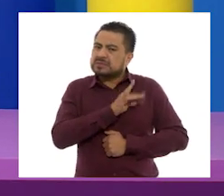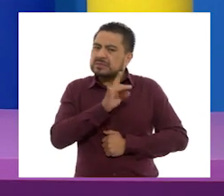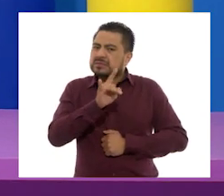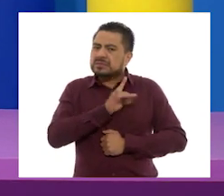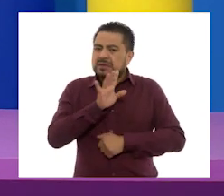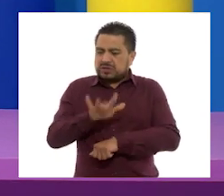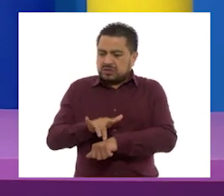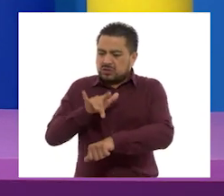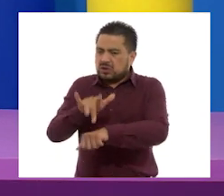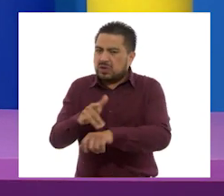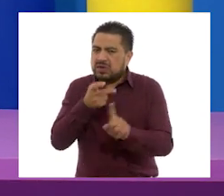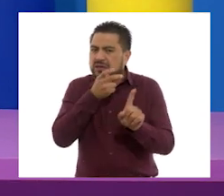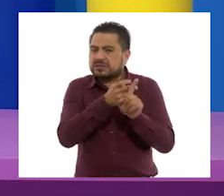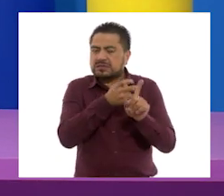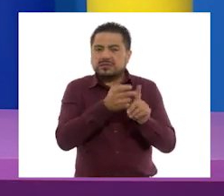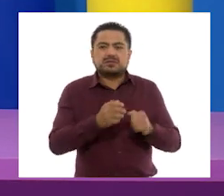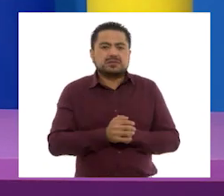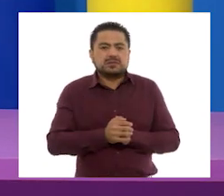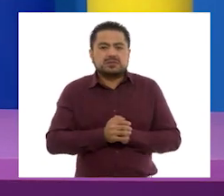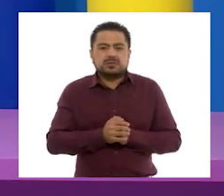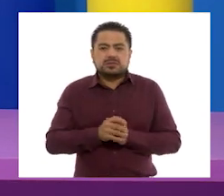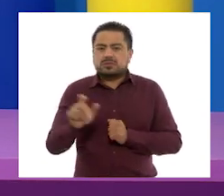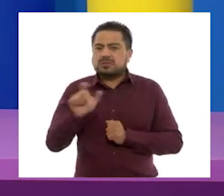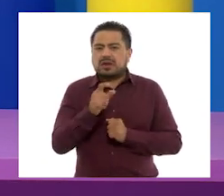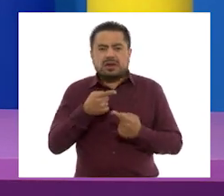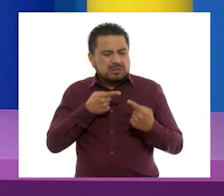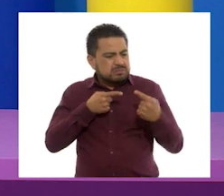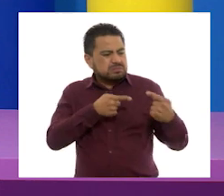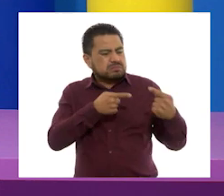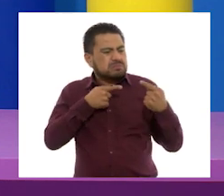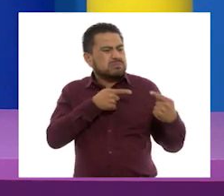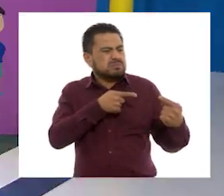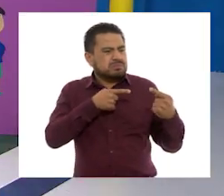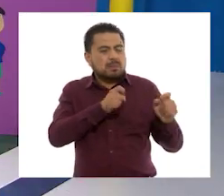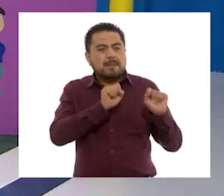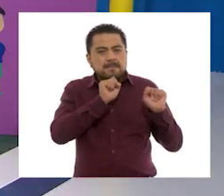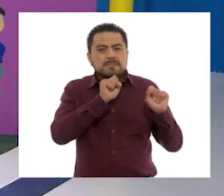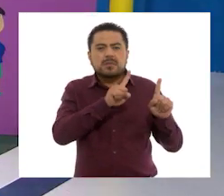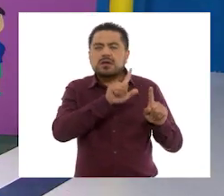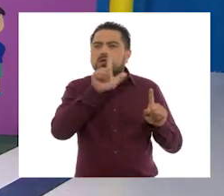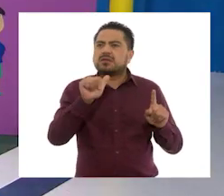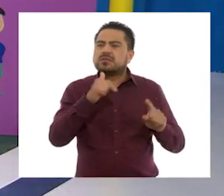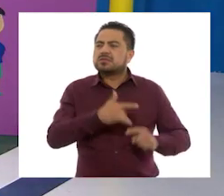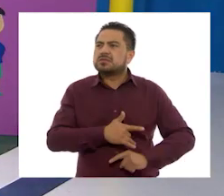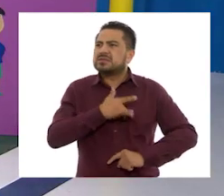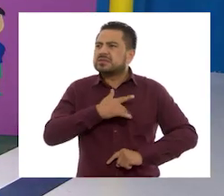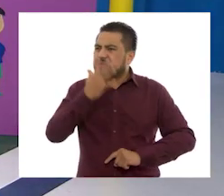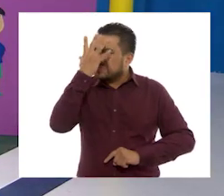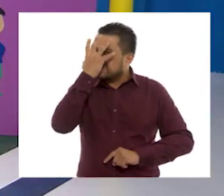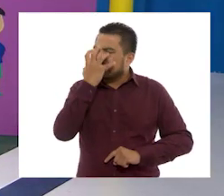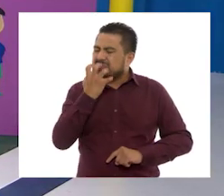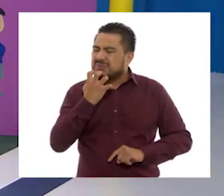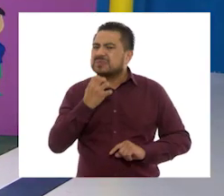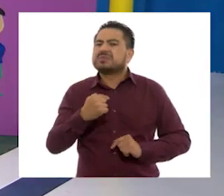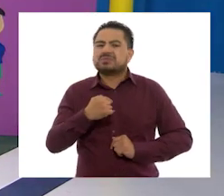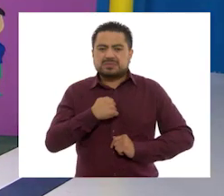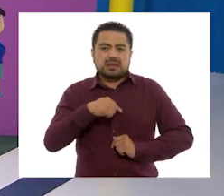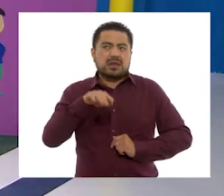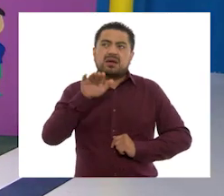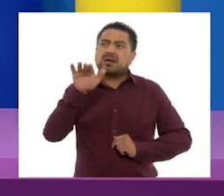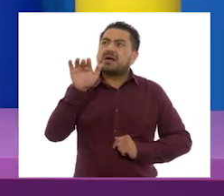enfrentar esto. Y cuando discutimos también, después me puse triste.